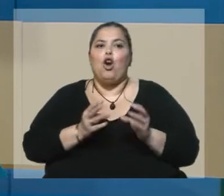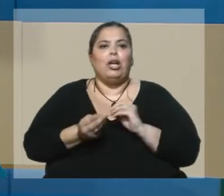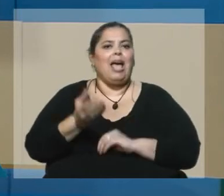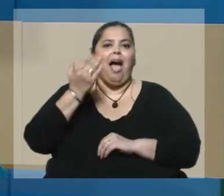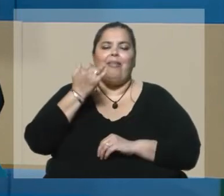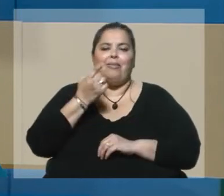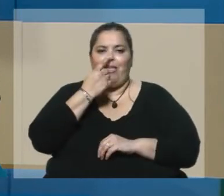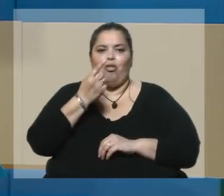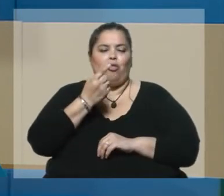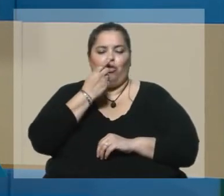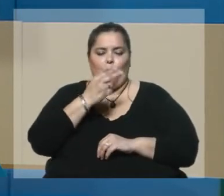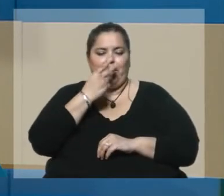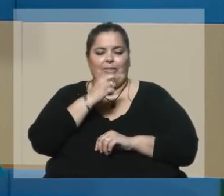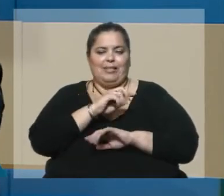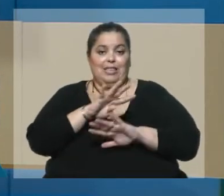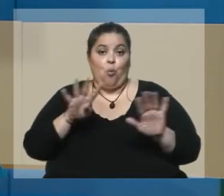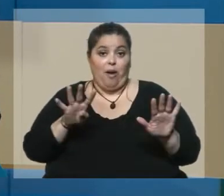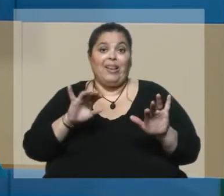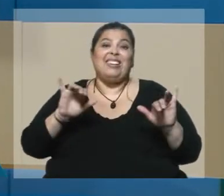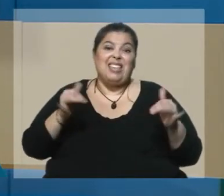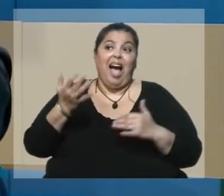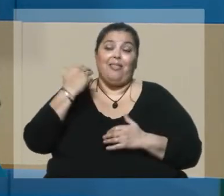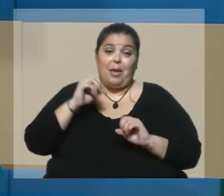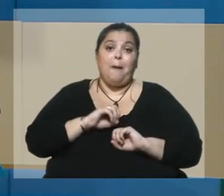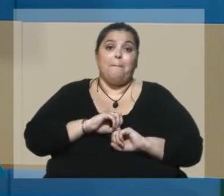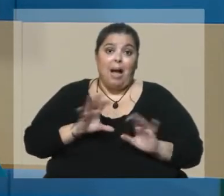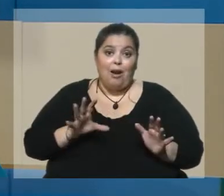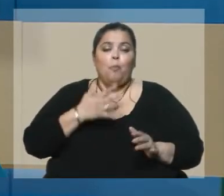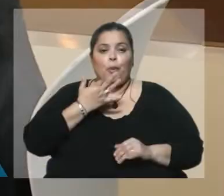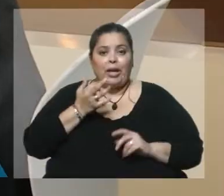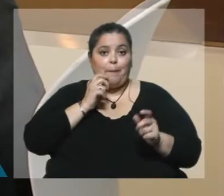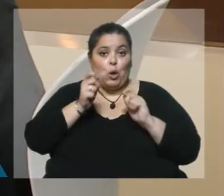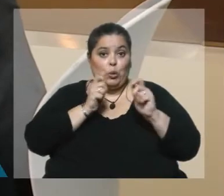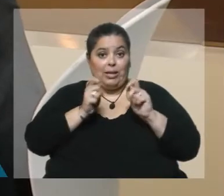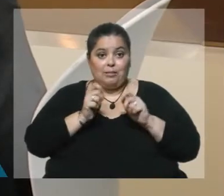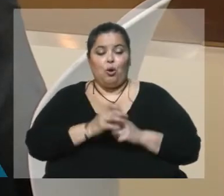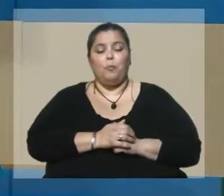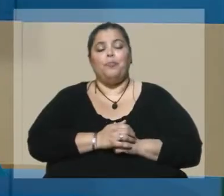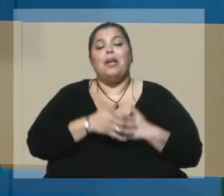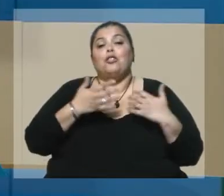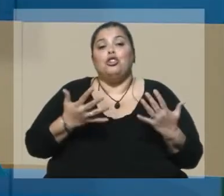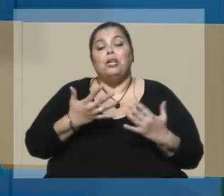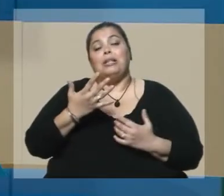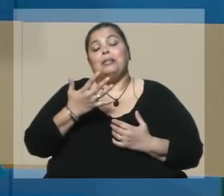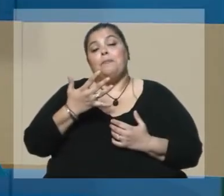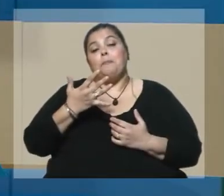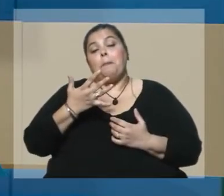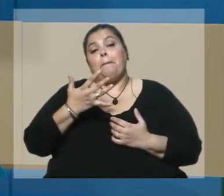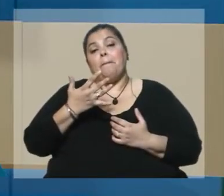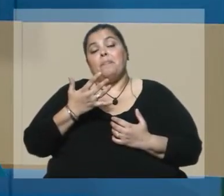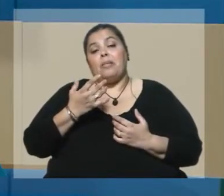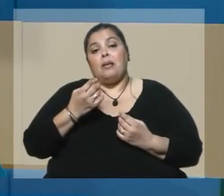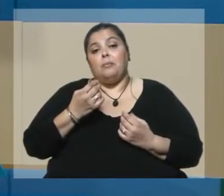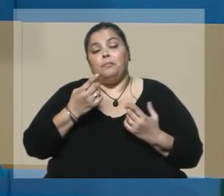2019 que si se quiere era malo que es el típico caso del turismo claro el turismo y En definitiva